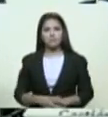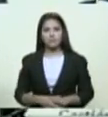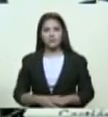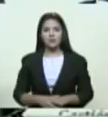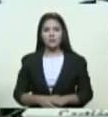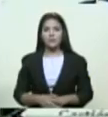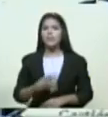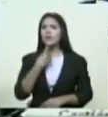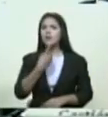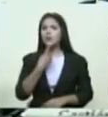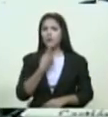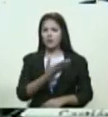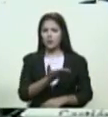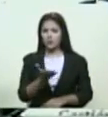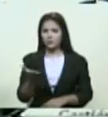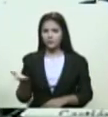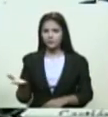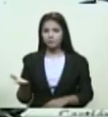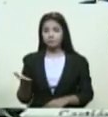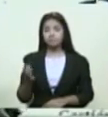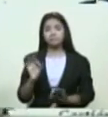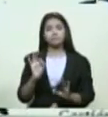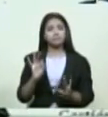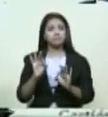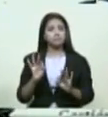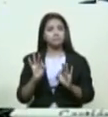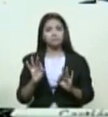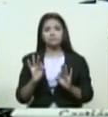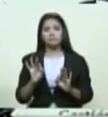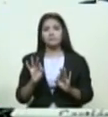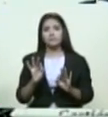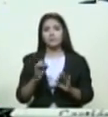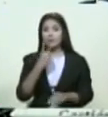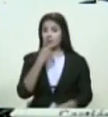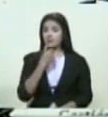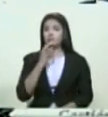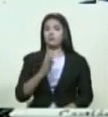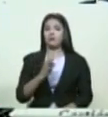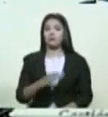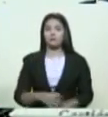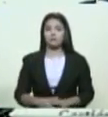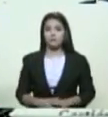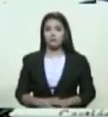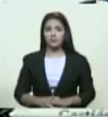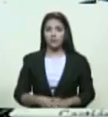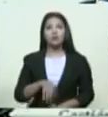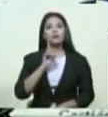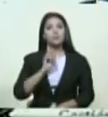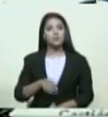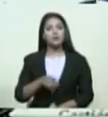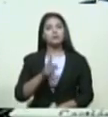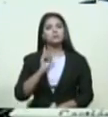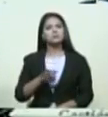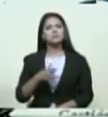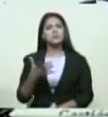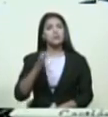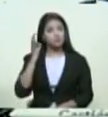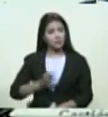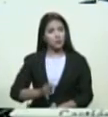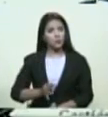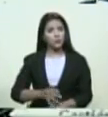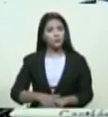Y lo digo de manera sumamente responsable. Y también debieron haber tenido,